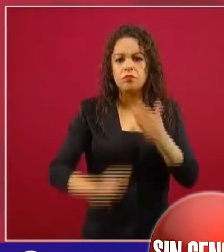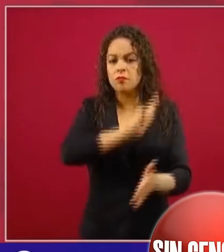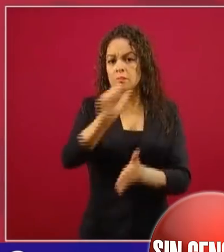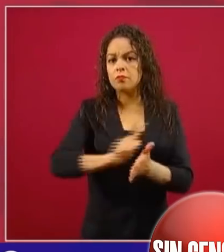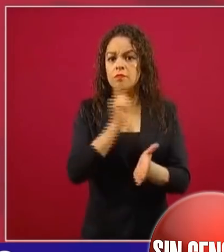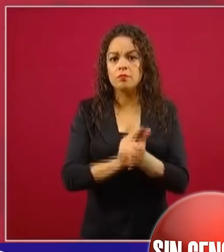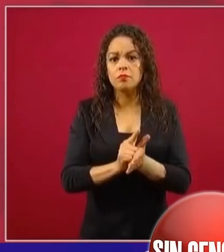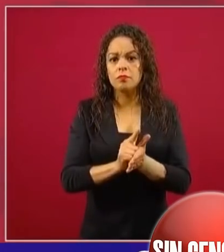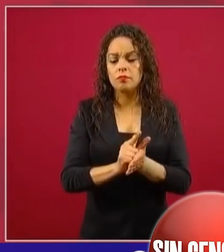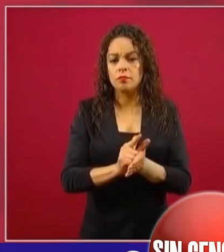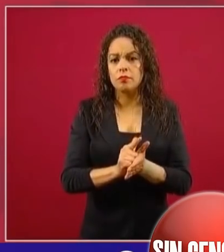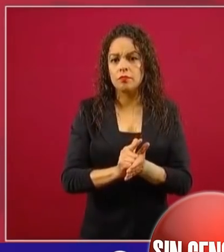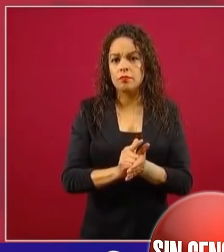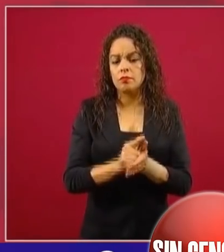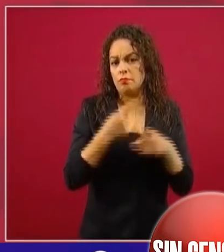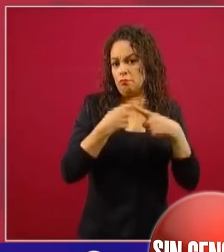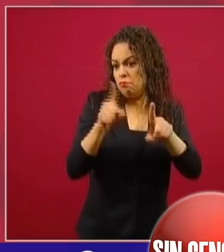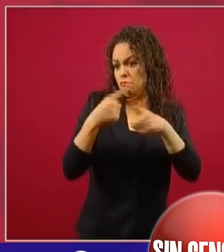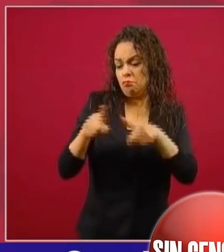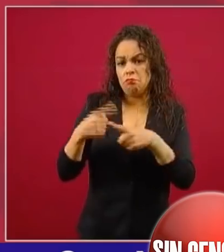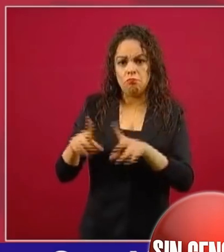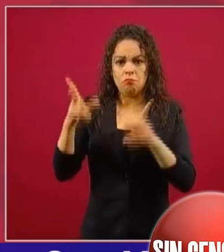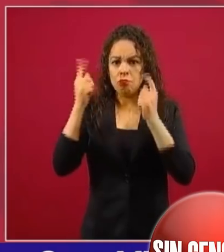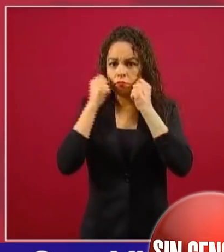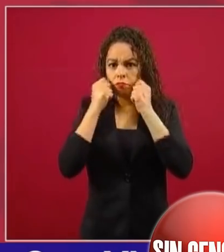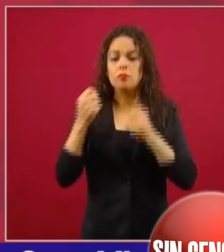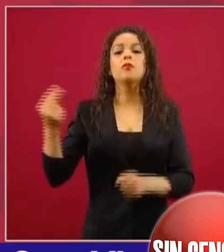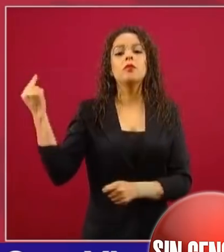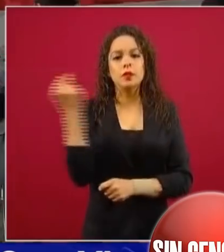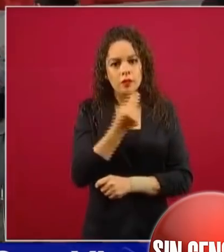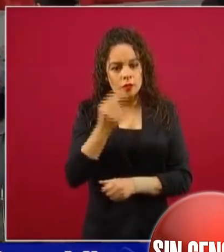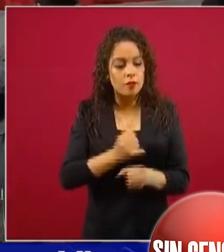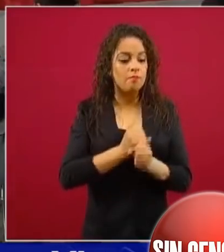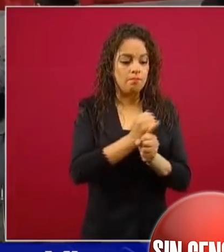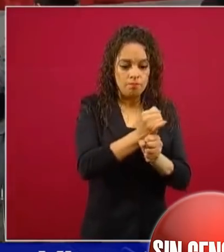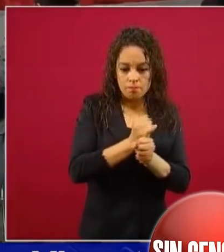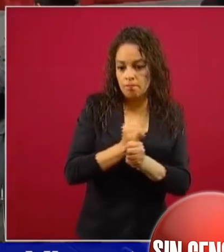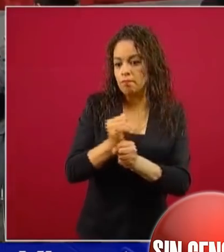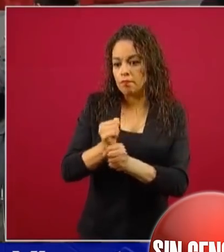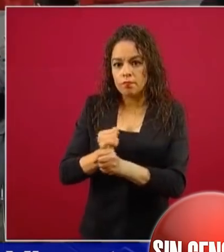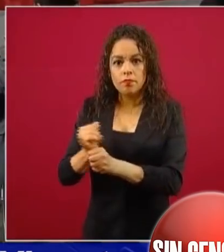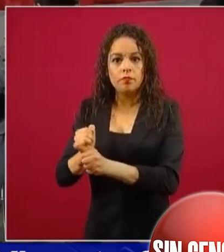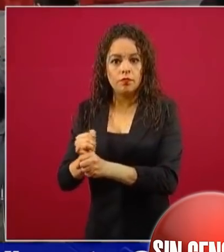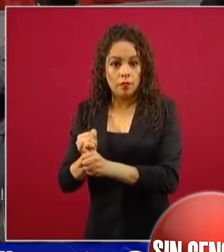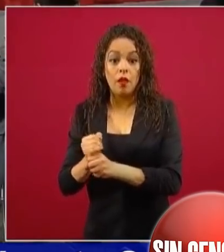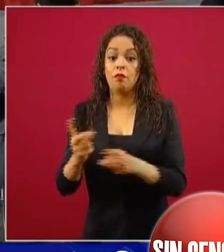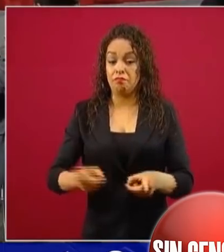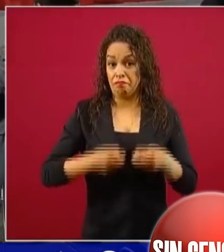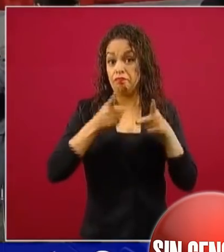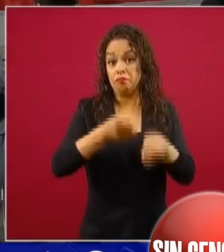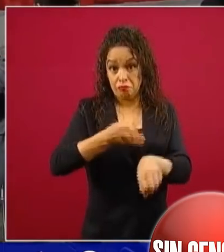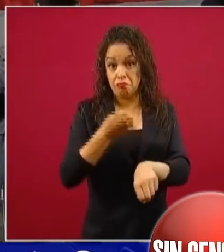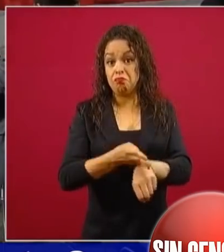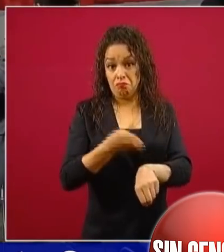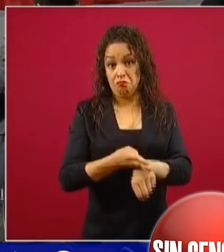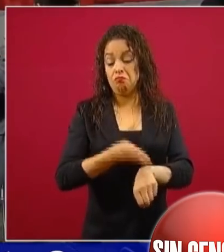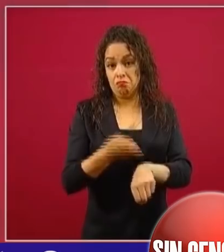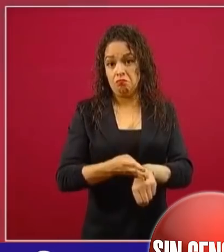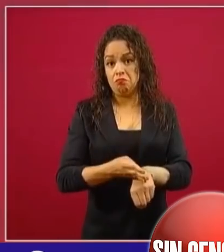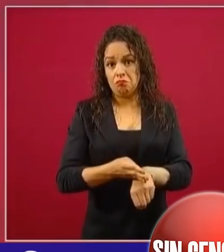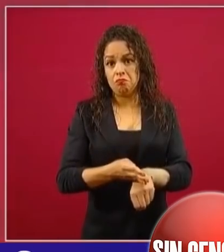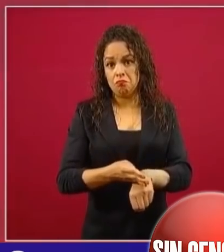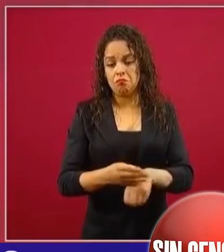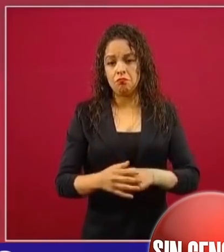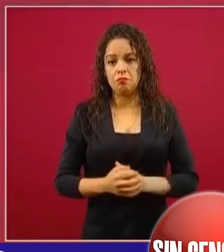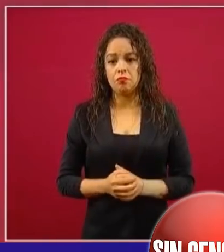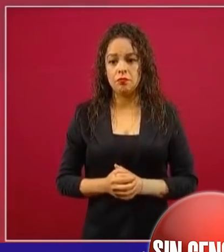tiene que ser investigado, sancionado, y no debe de